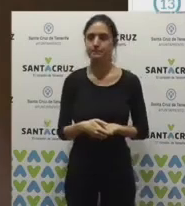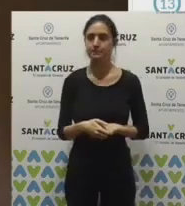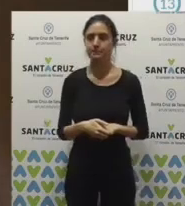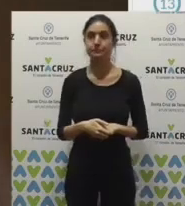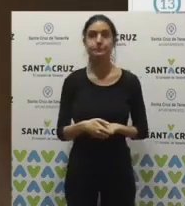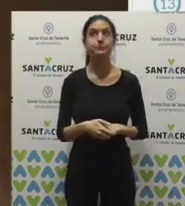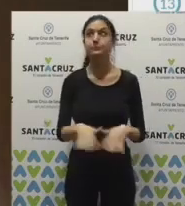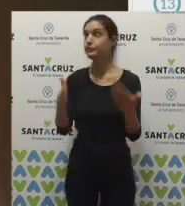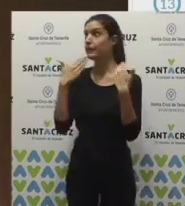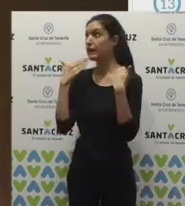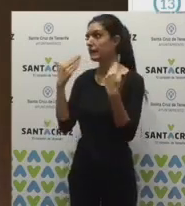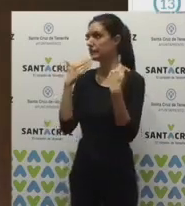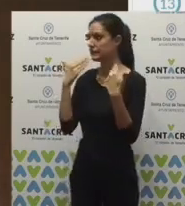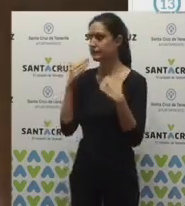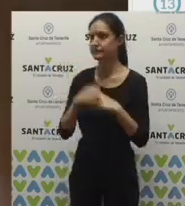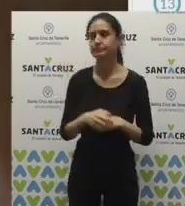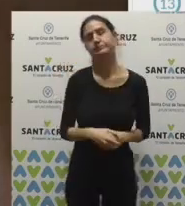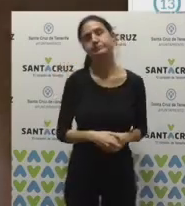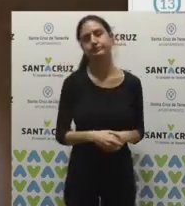muchas gracias